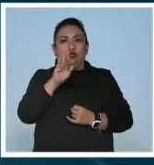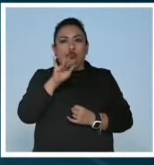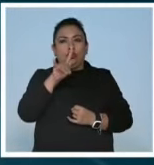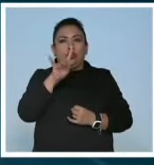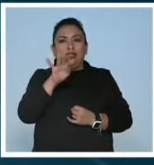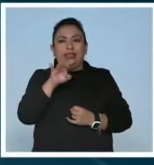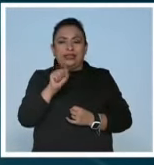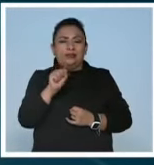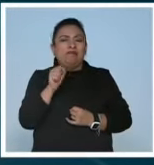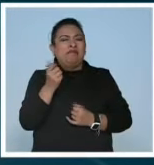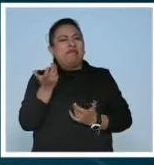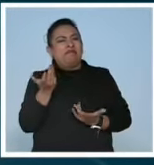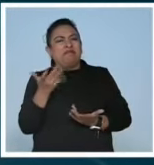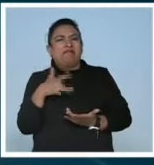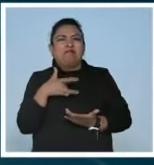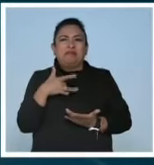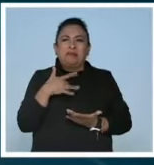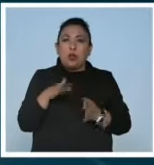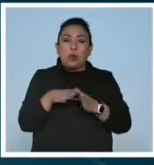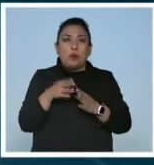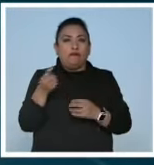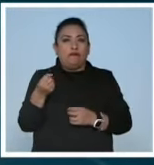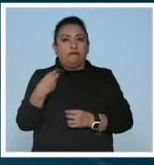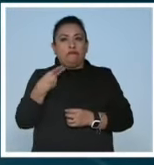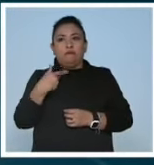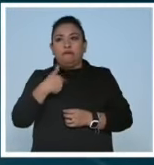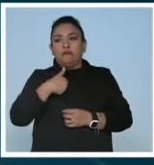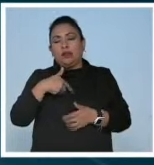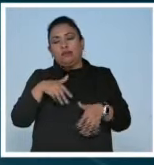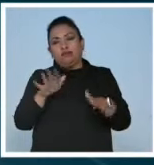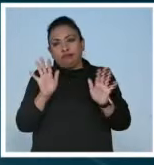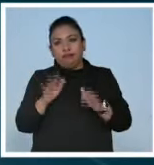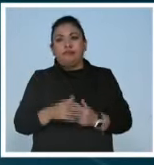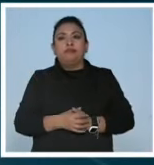Suena como fortuito, ¿no? En fin.